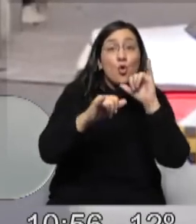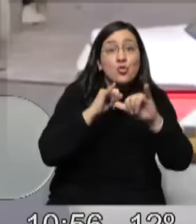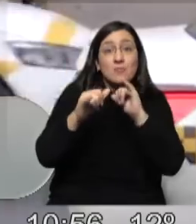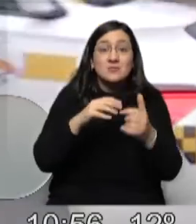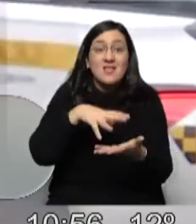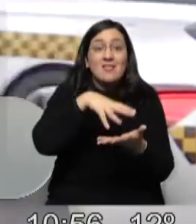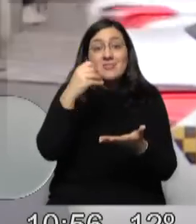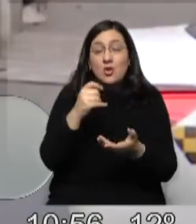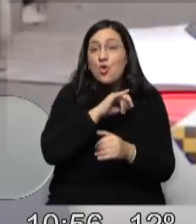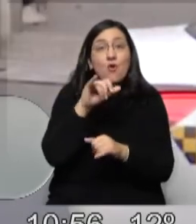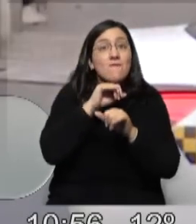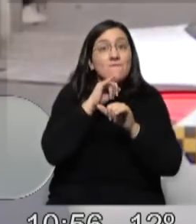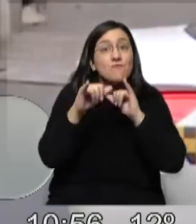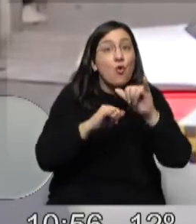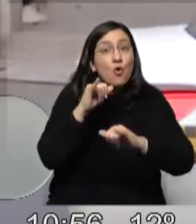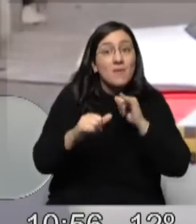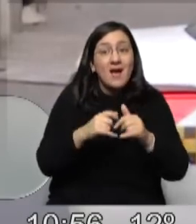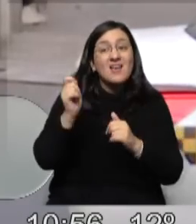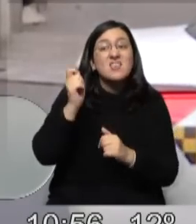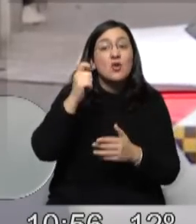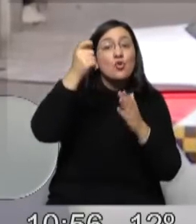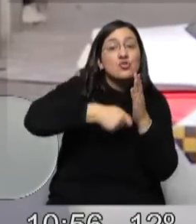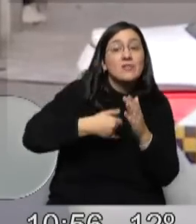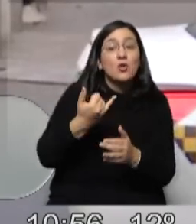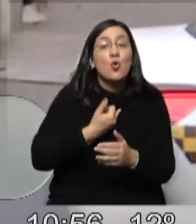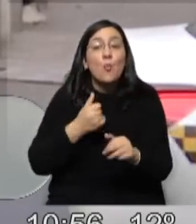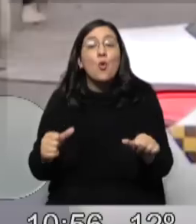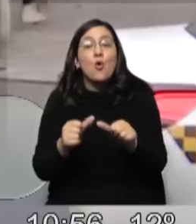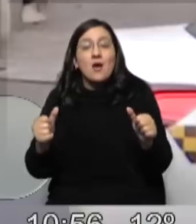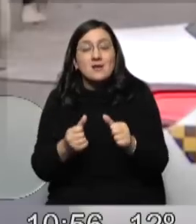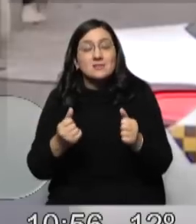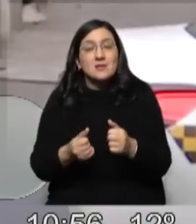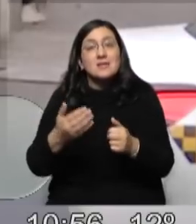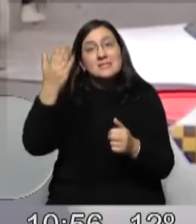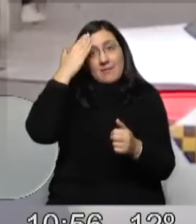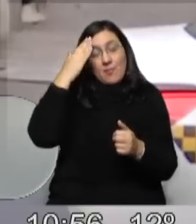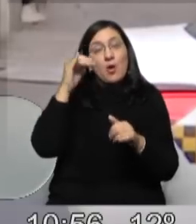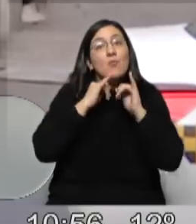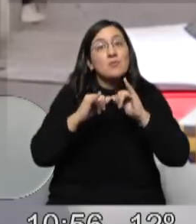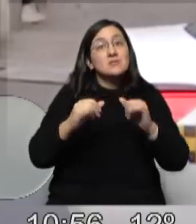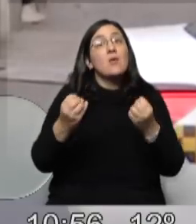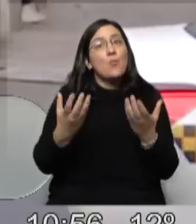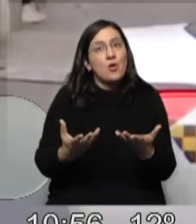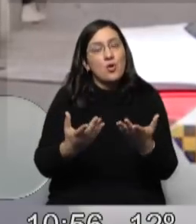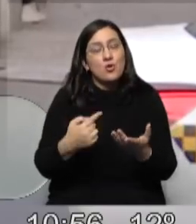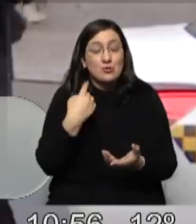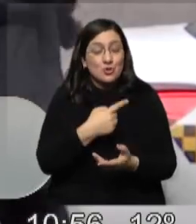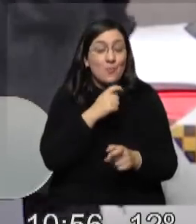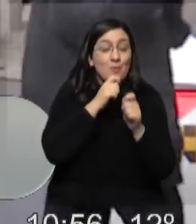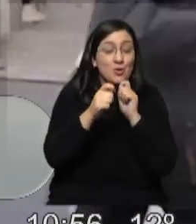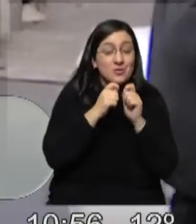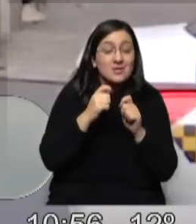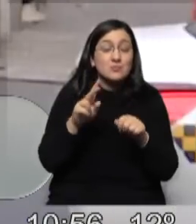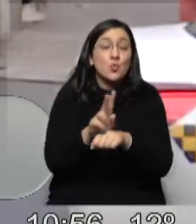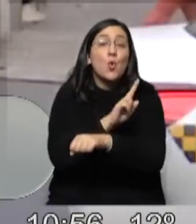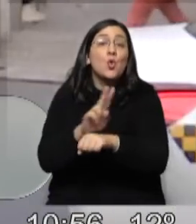Antel no informa a quiénes contratan y cómo contratan y nos enteramos por la publicidad, es bueno, para eso estamos los periodistas, para hacer esta especie de